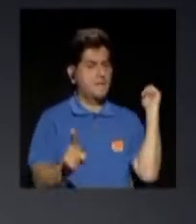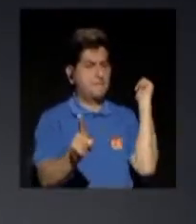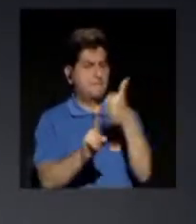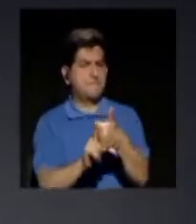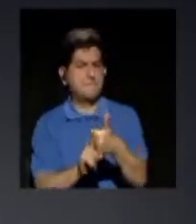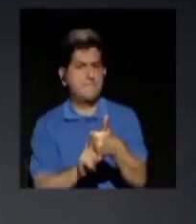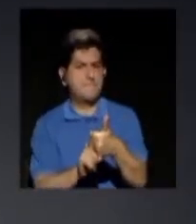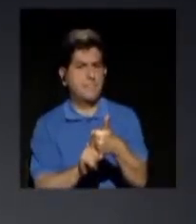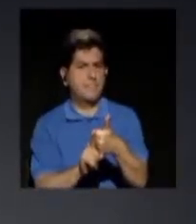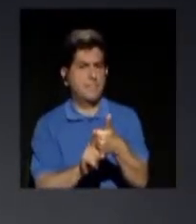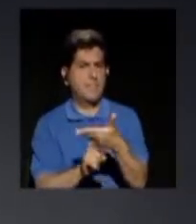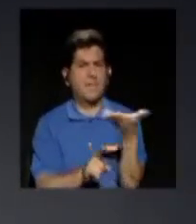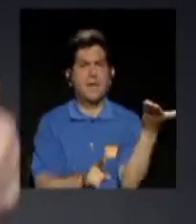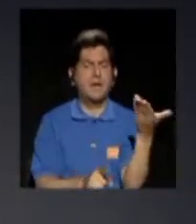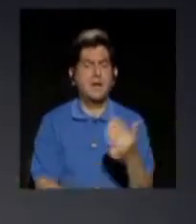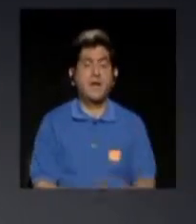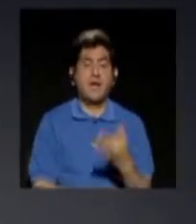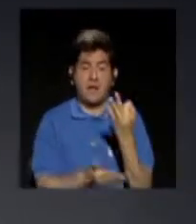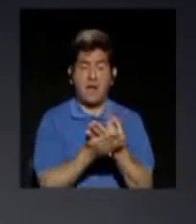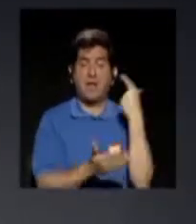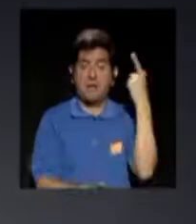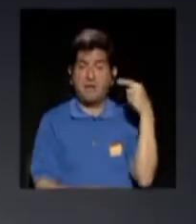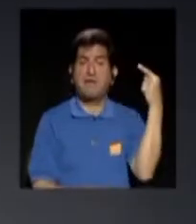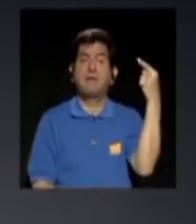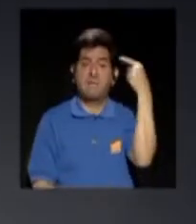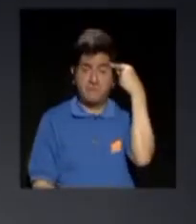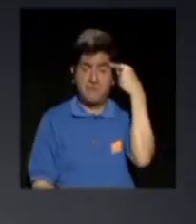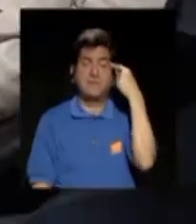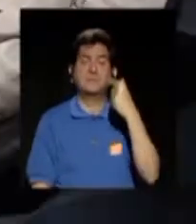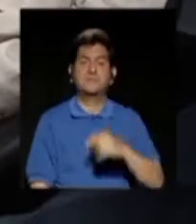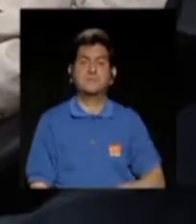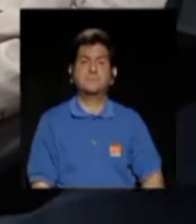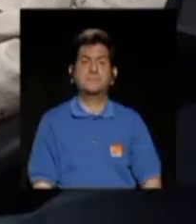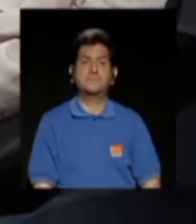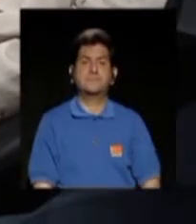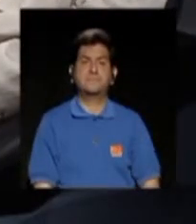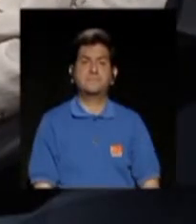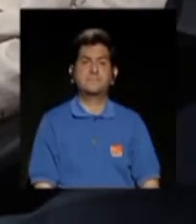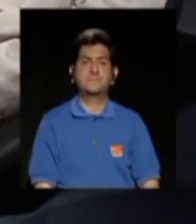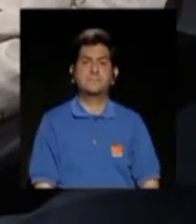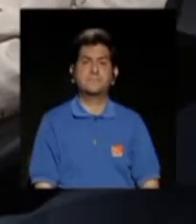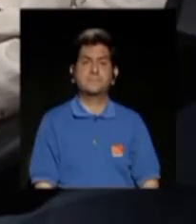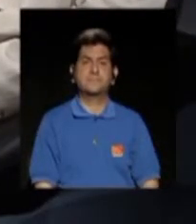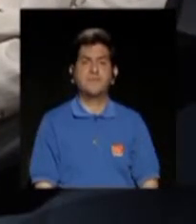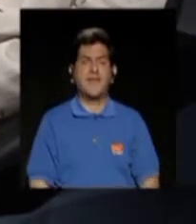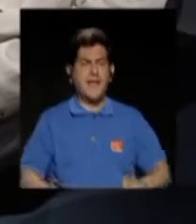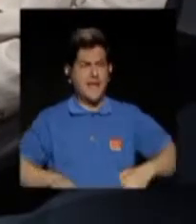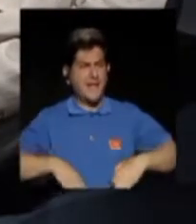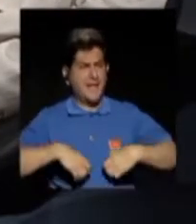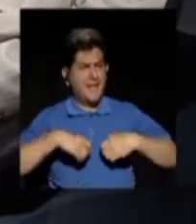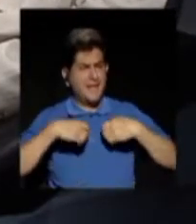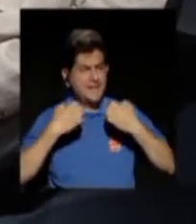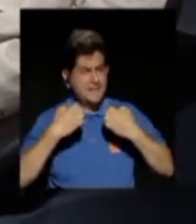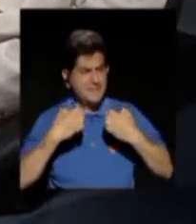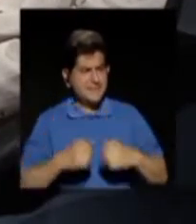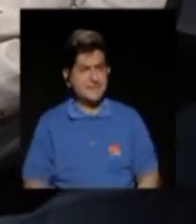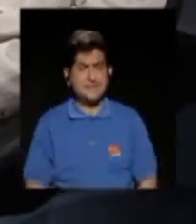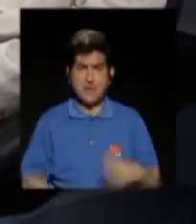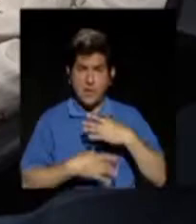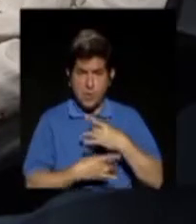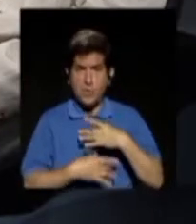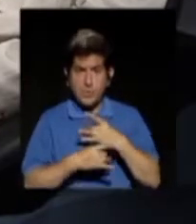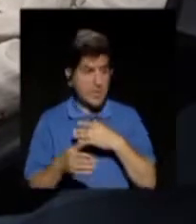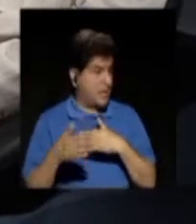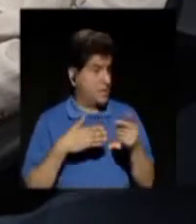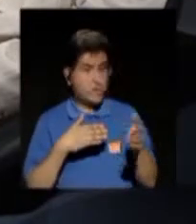impacto en las finanzas del Estado, de manera que hay un gran auge,